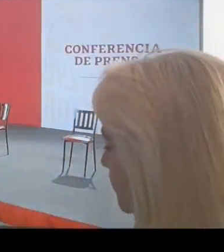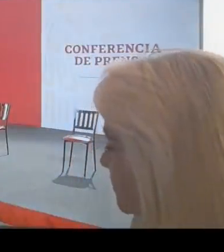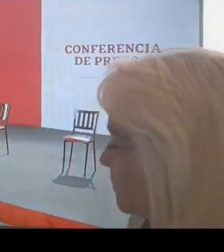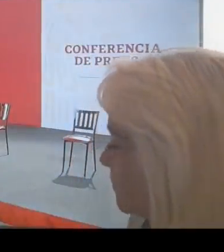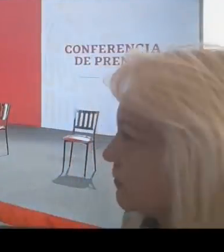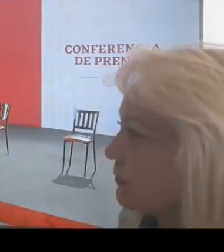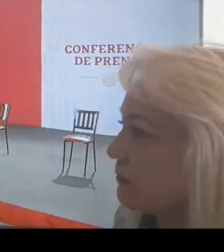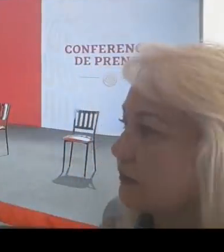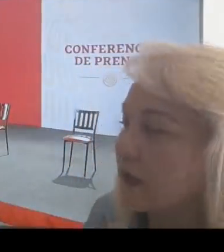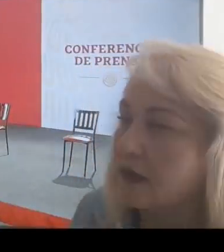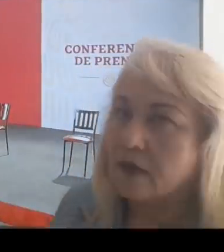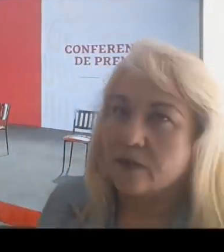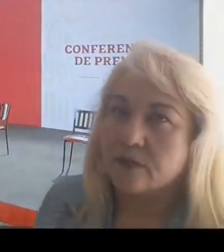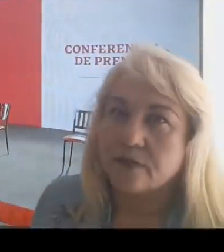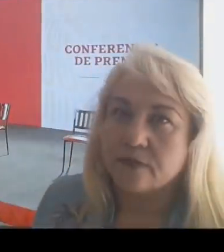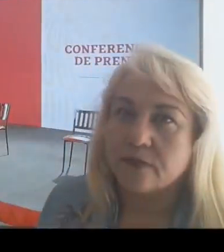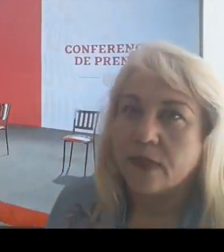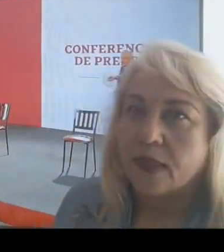Buenos días.